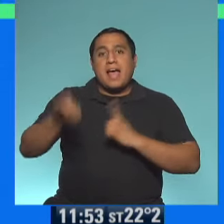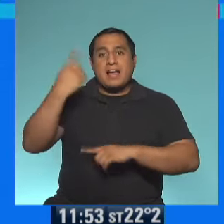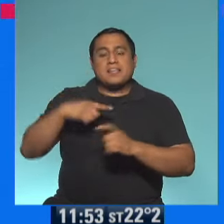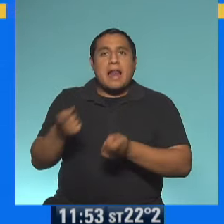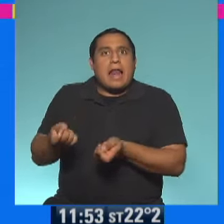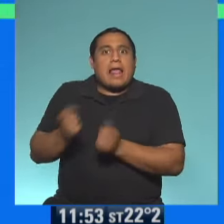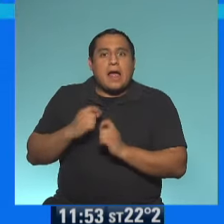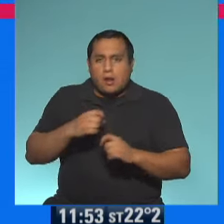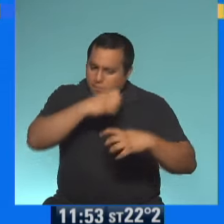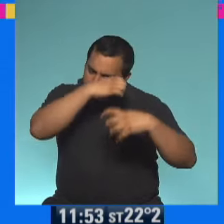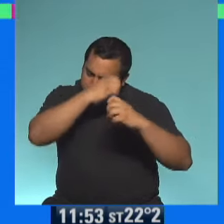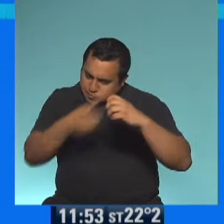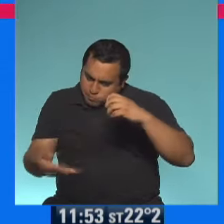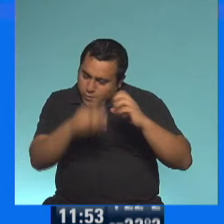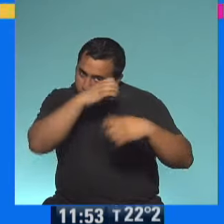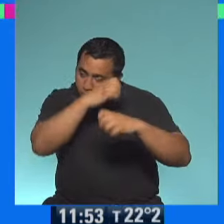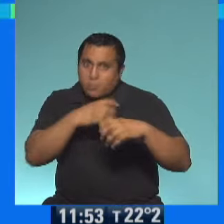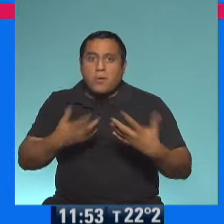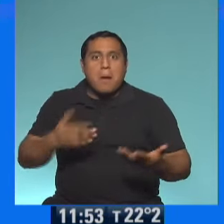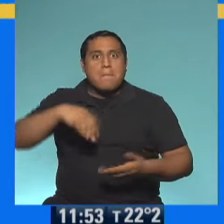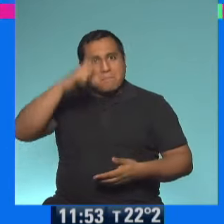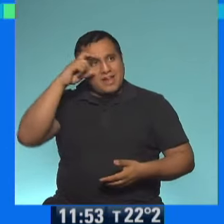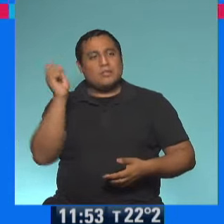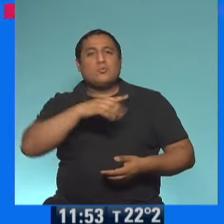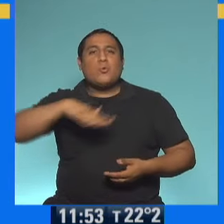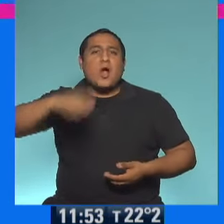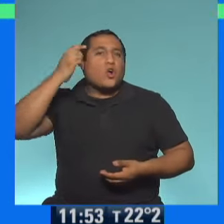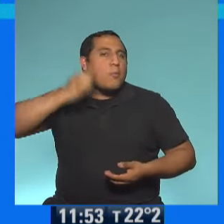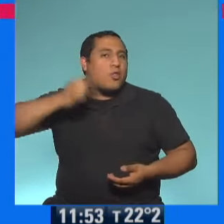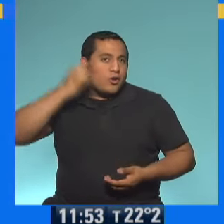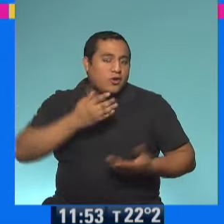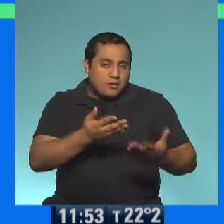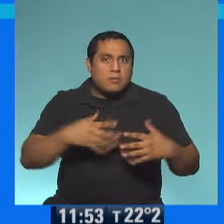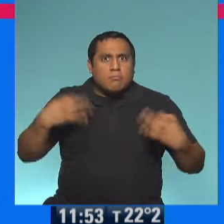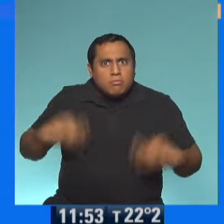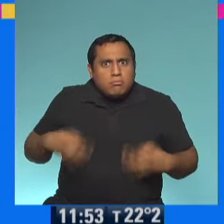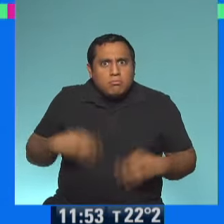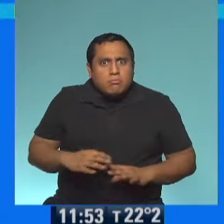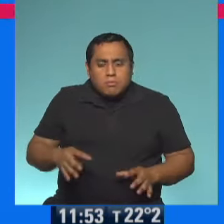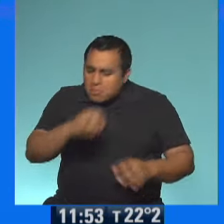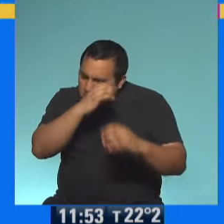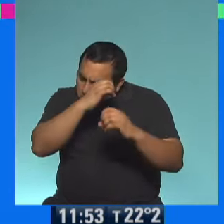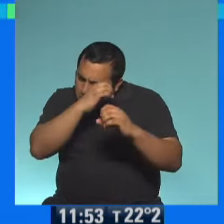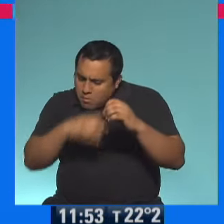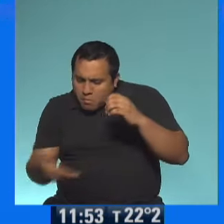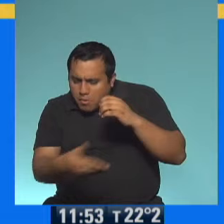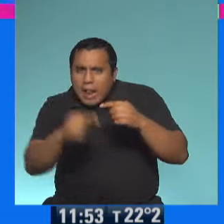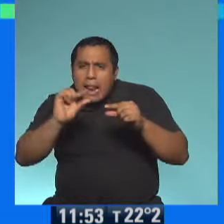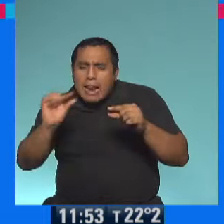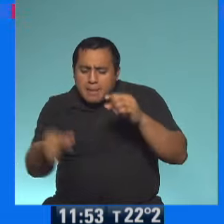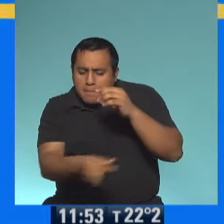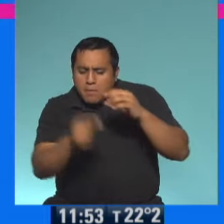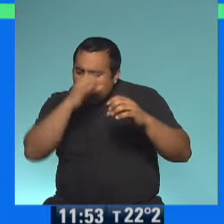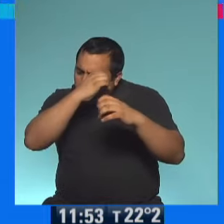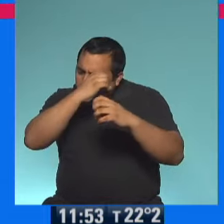microscopio por mi cumple. Male de Comodoro Rivadavia. ¡Qué bueno! Vale. Para observar cosas chiquititas. ¡Qué buen